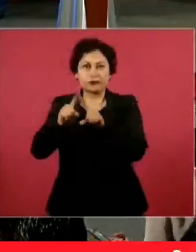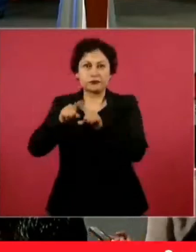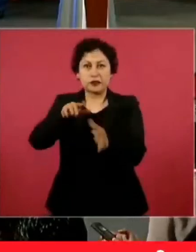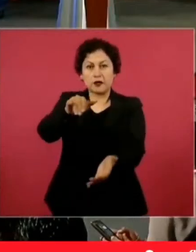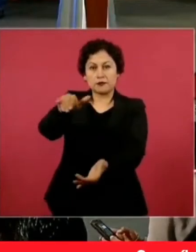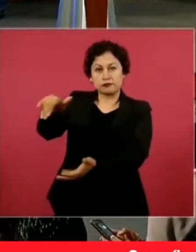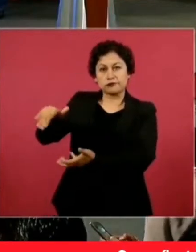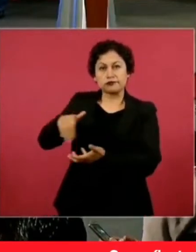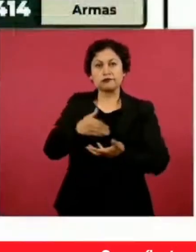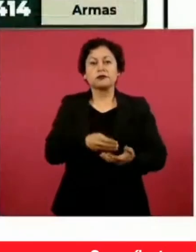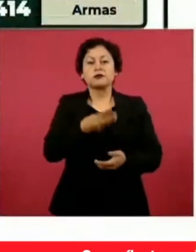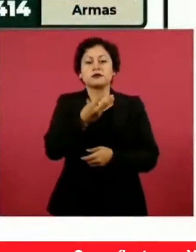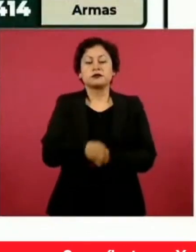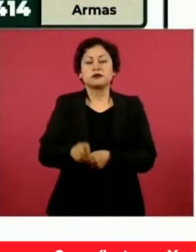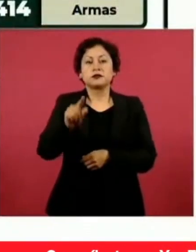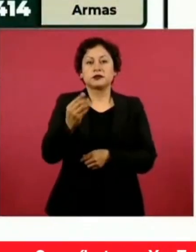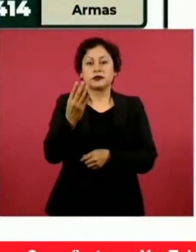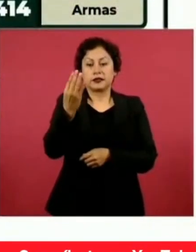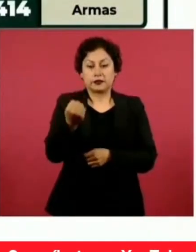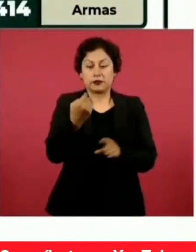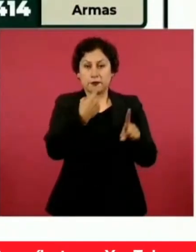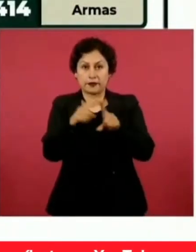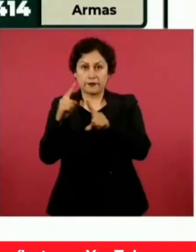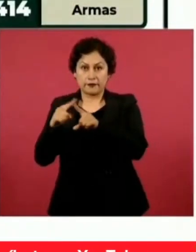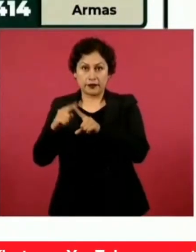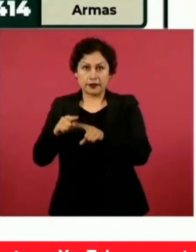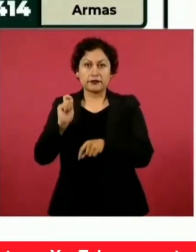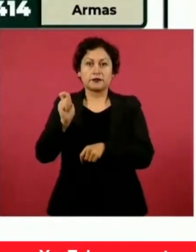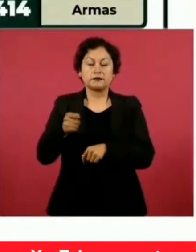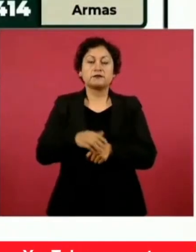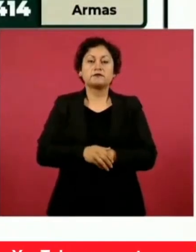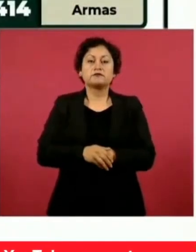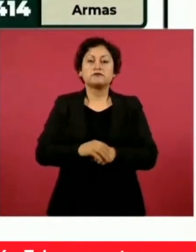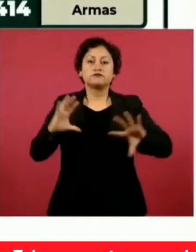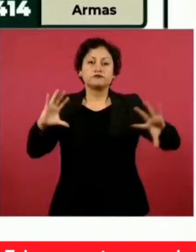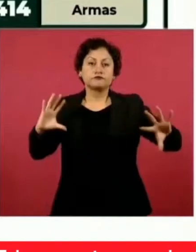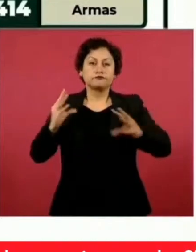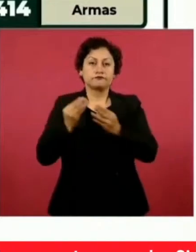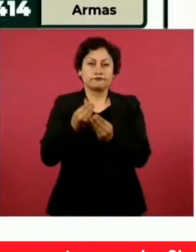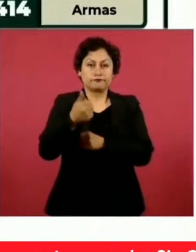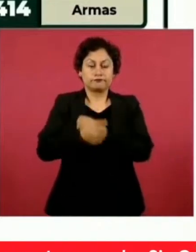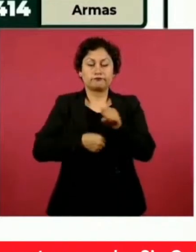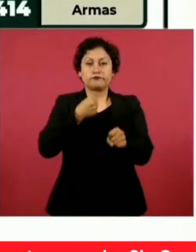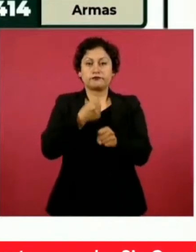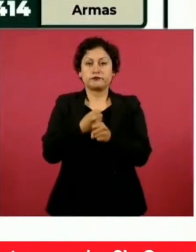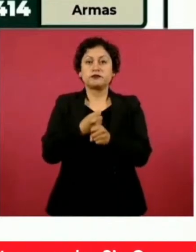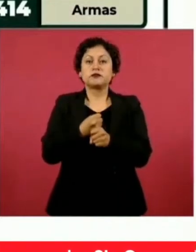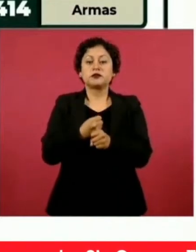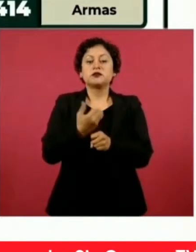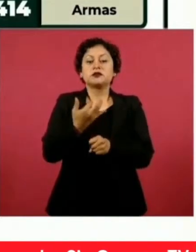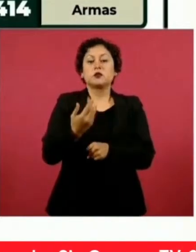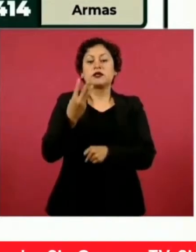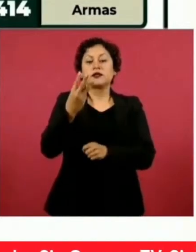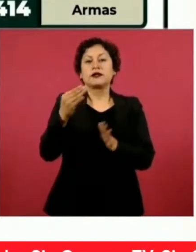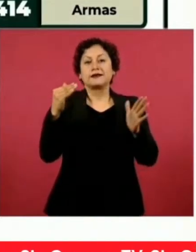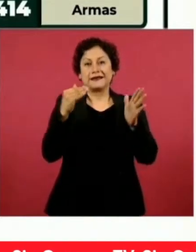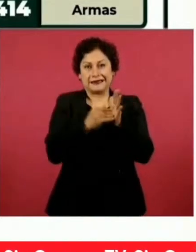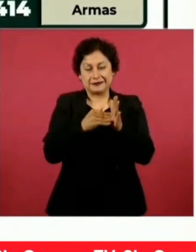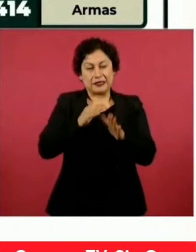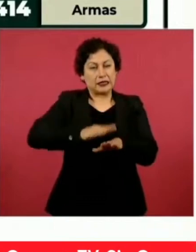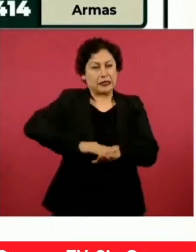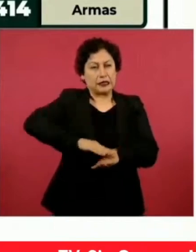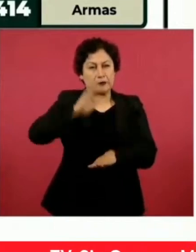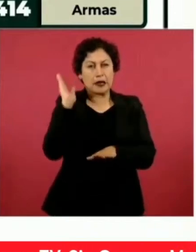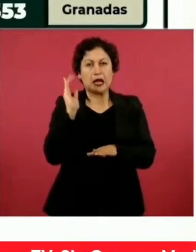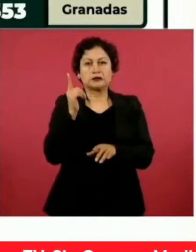fueron 379 armas y lo que va del sexenio más de 53,000 armas decomisadas la